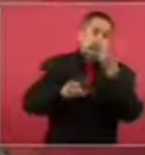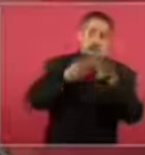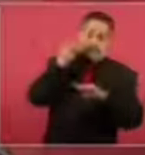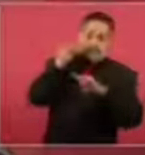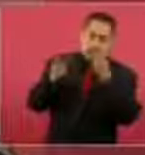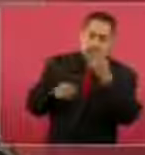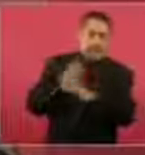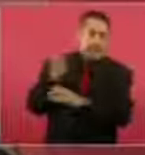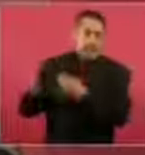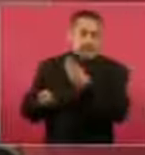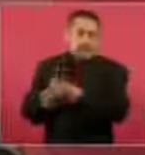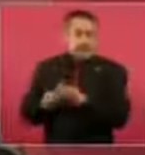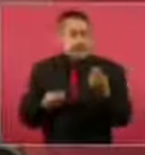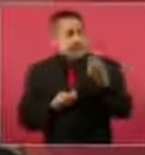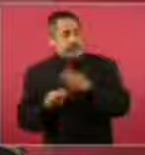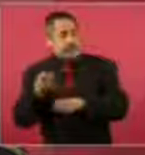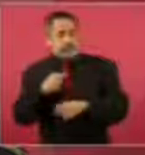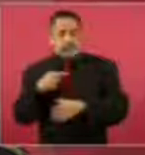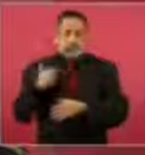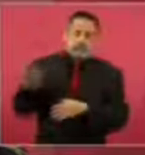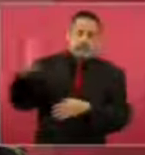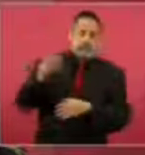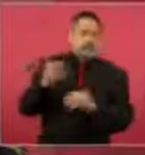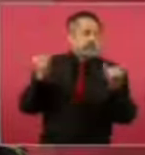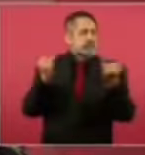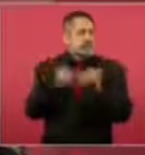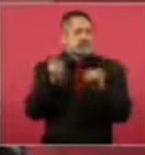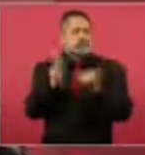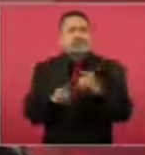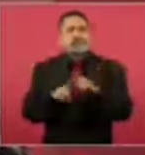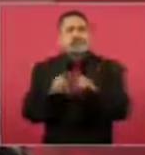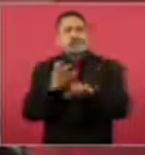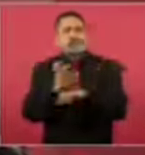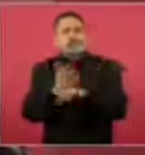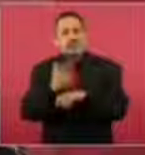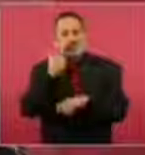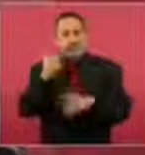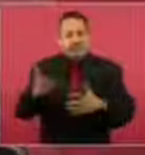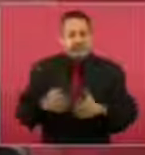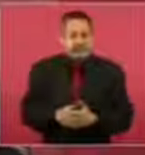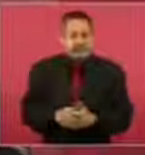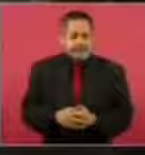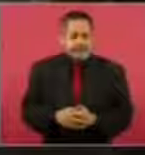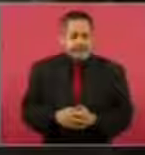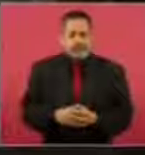y el Universal y todos, y 8 columnas. Bueno, pero regresando.